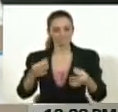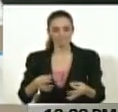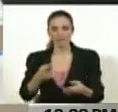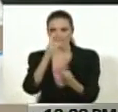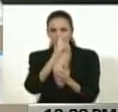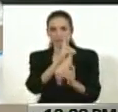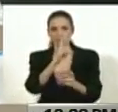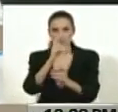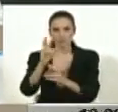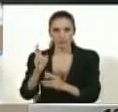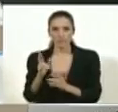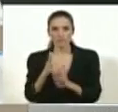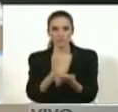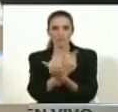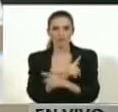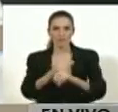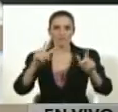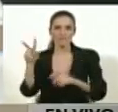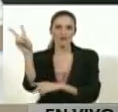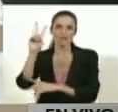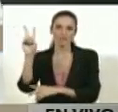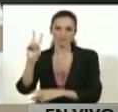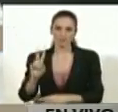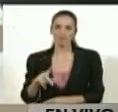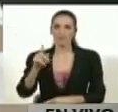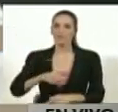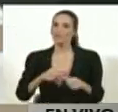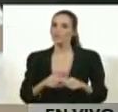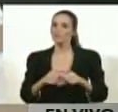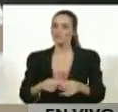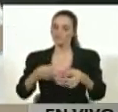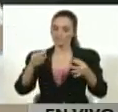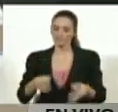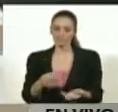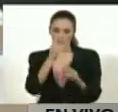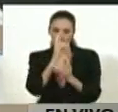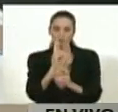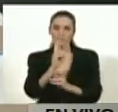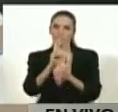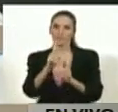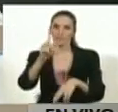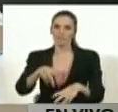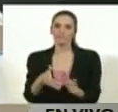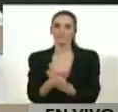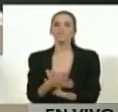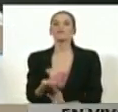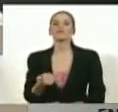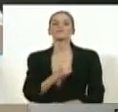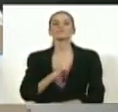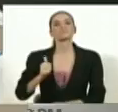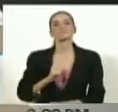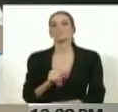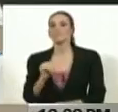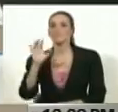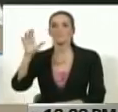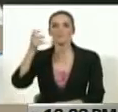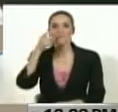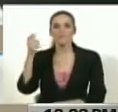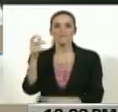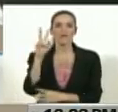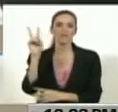respetuosa de la soberanía de Venezuela que mantienen una posición respetuosa de la autodeterminación del pueblo de